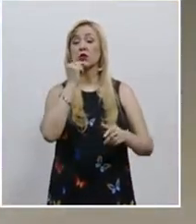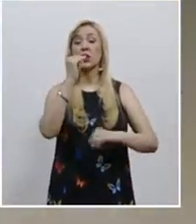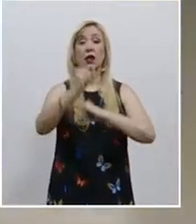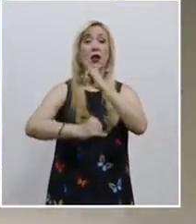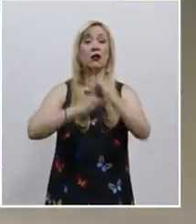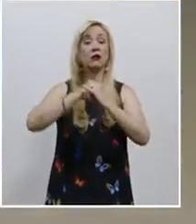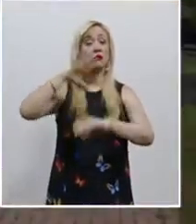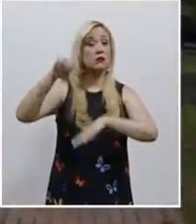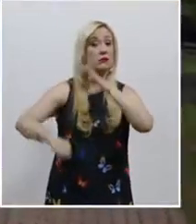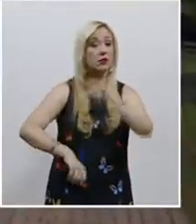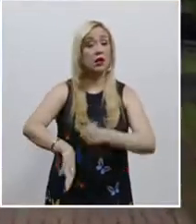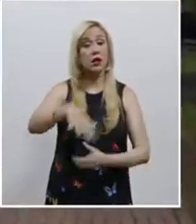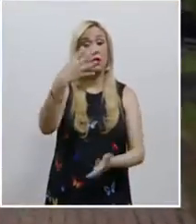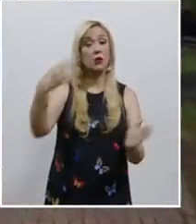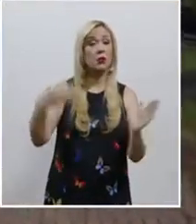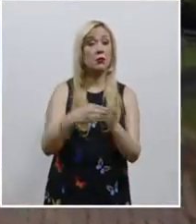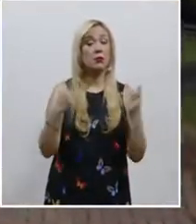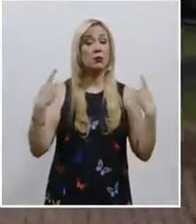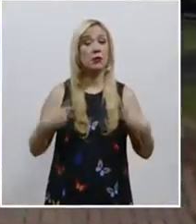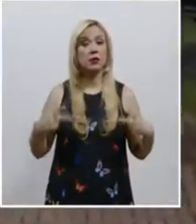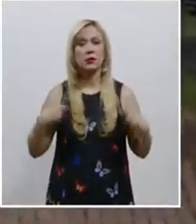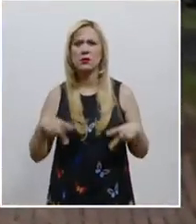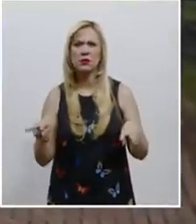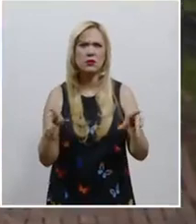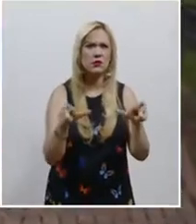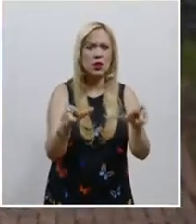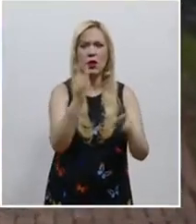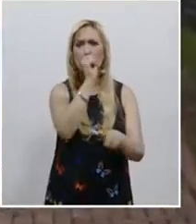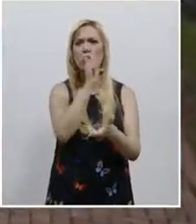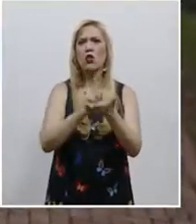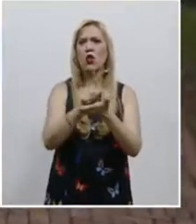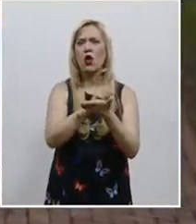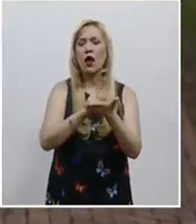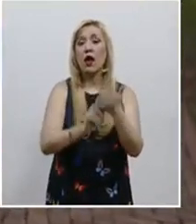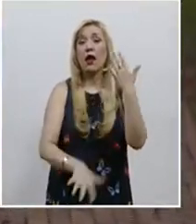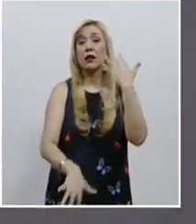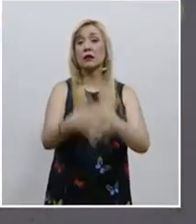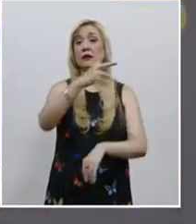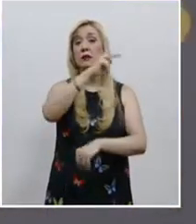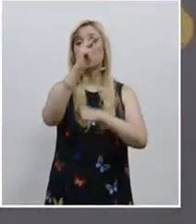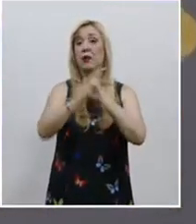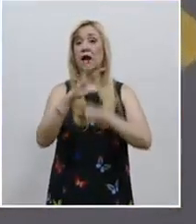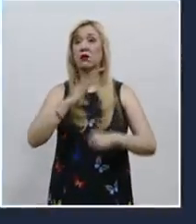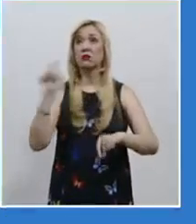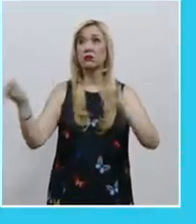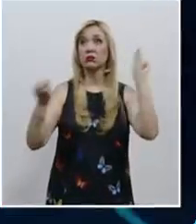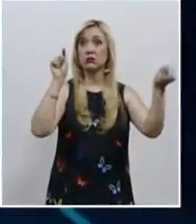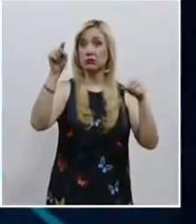14,000 personas en operativo contra el tráfico de drogas en 15 países.